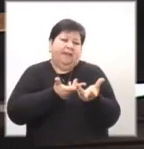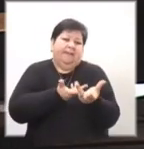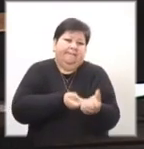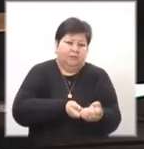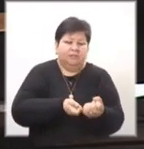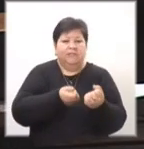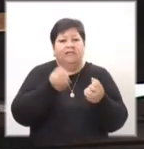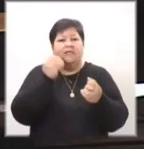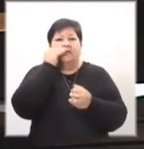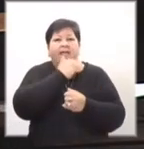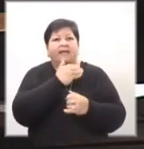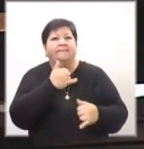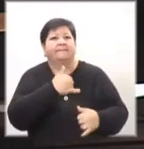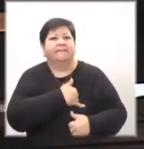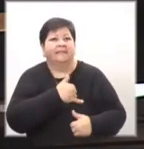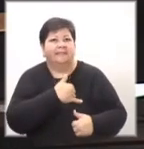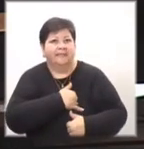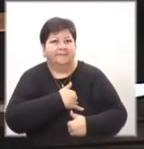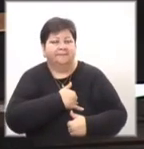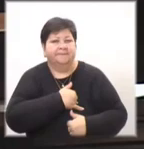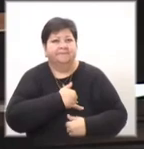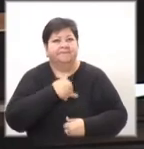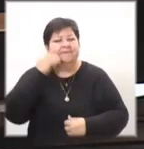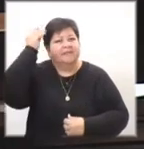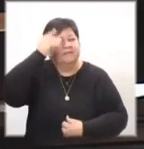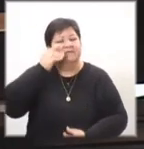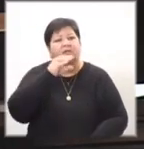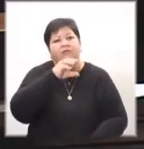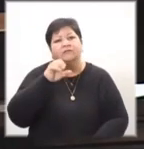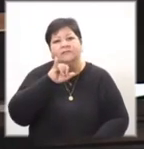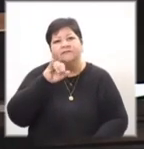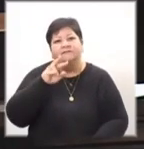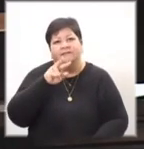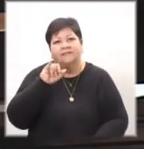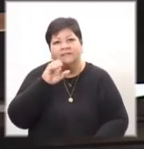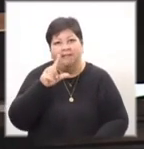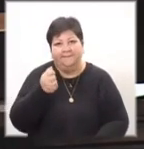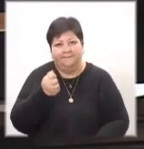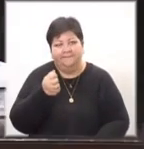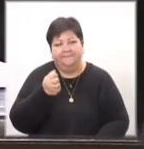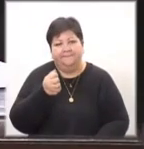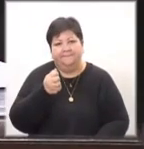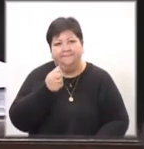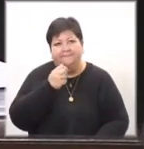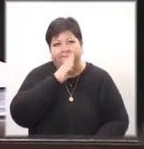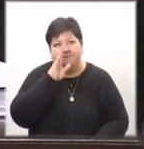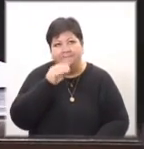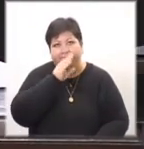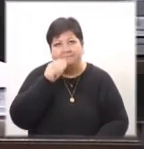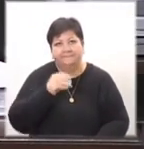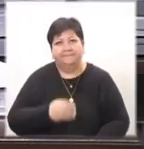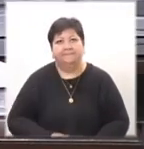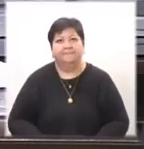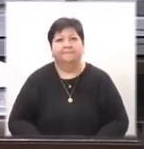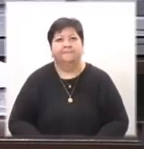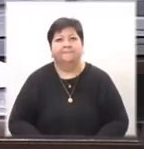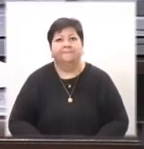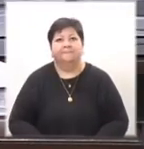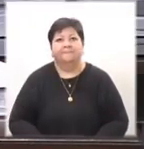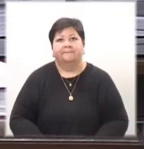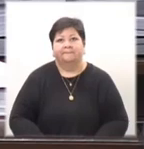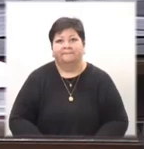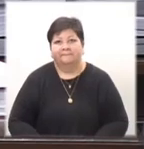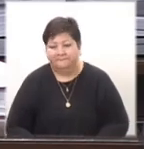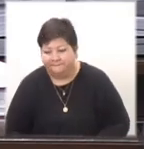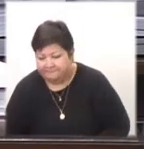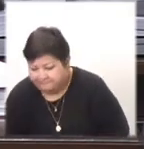militar. Diputado Gonzalo Sibila tiene la palabra.